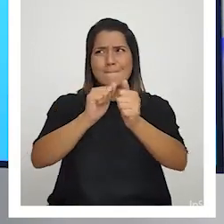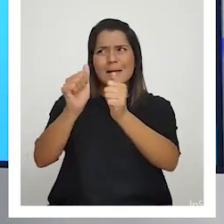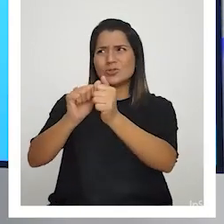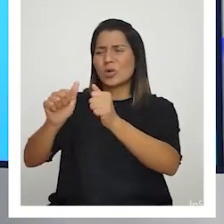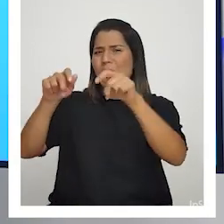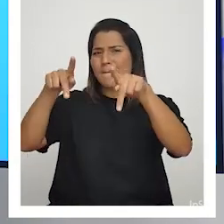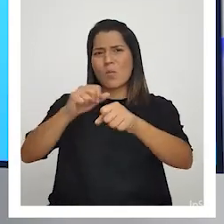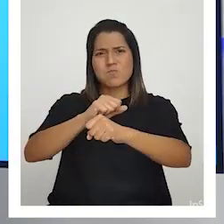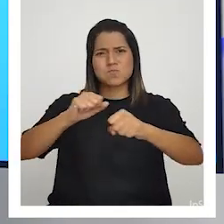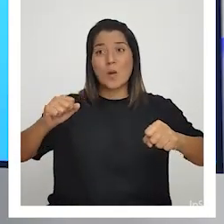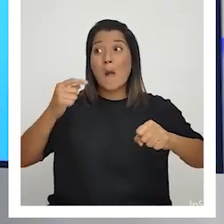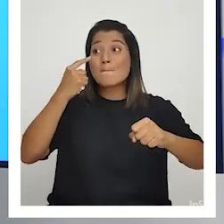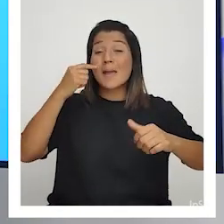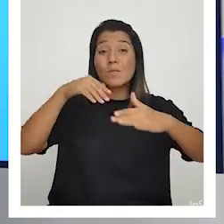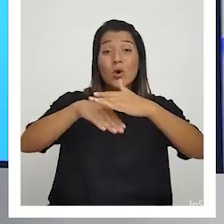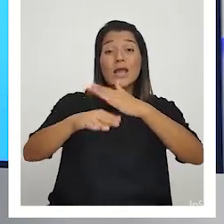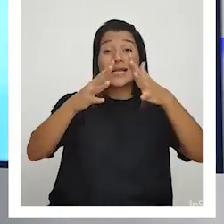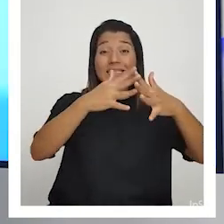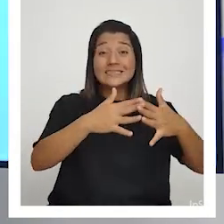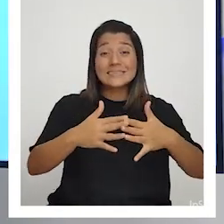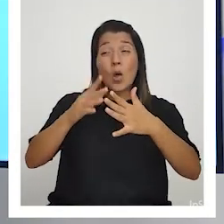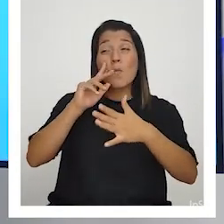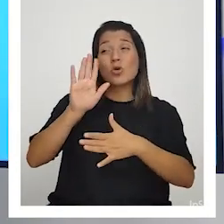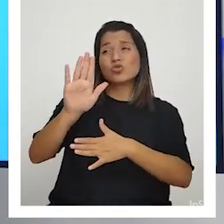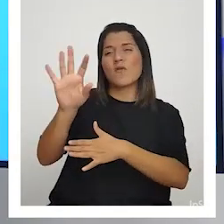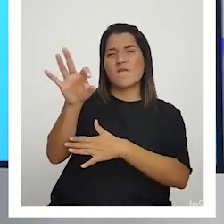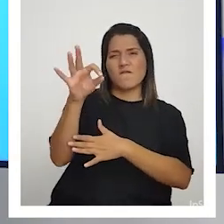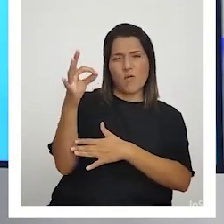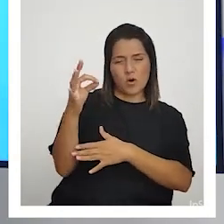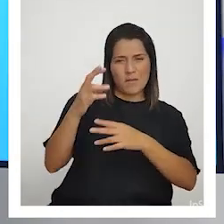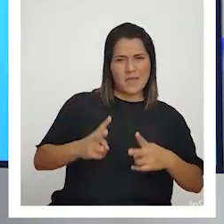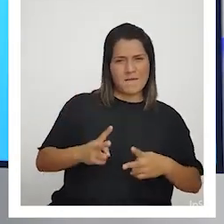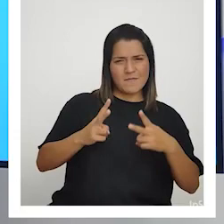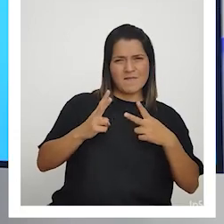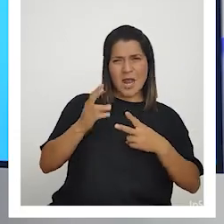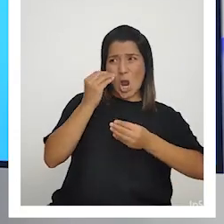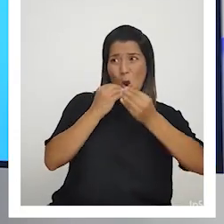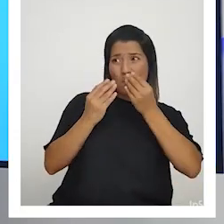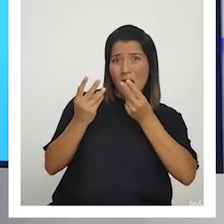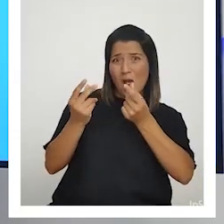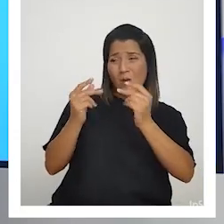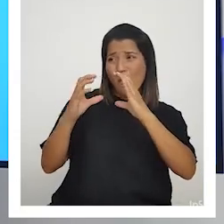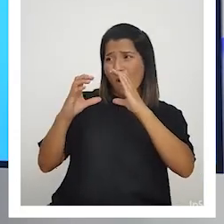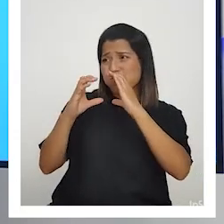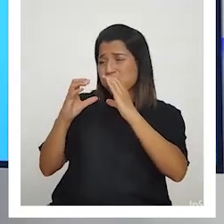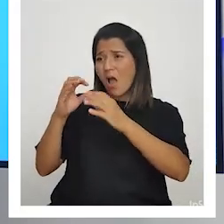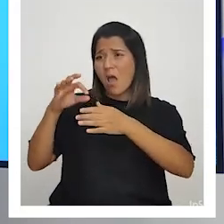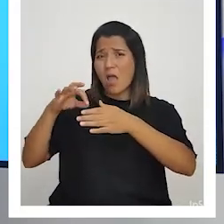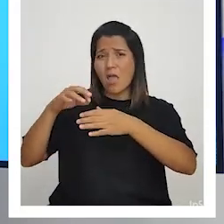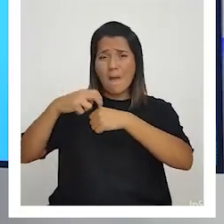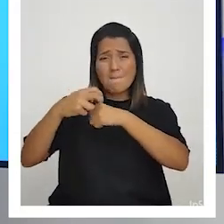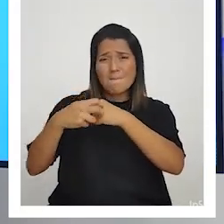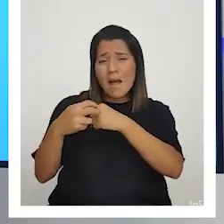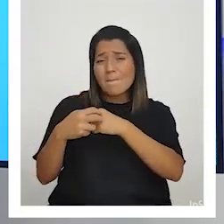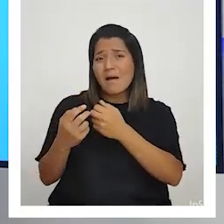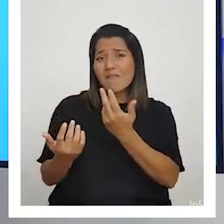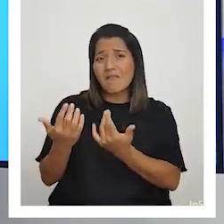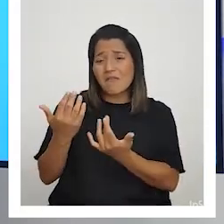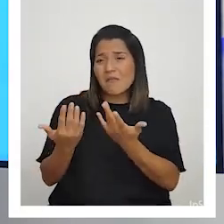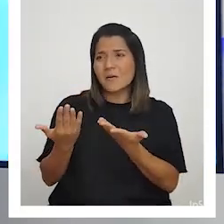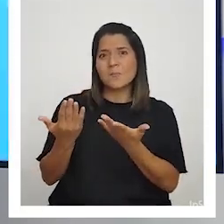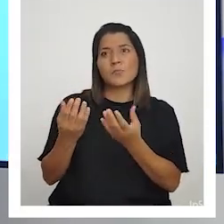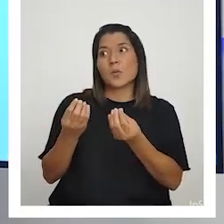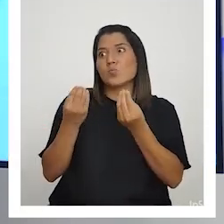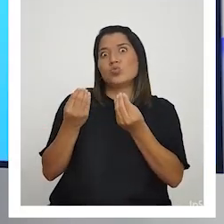que tienen, por su estilo de vida, la comida rápida y todo, está llevando a la obesidad mórbida, incluso en muchos